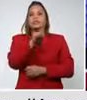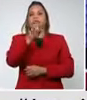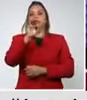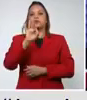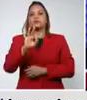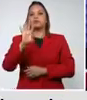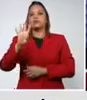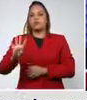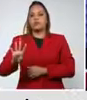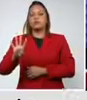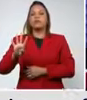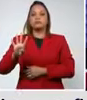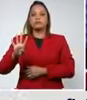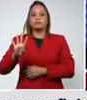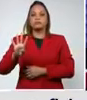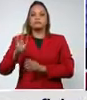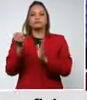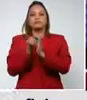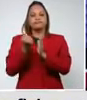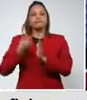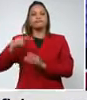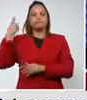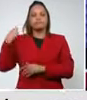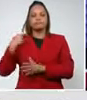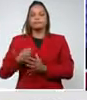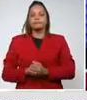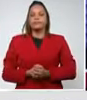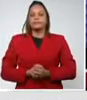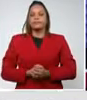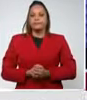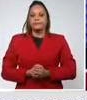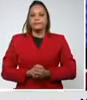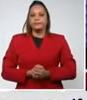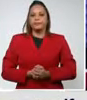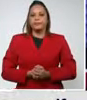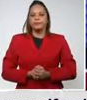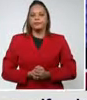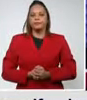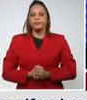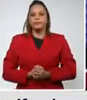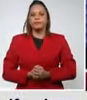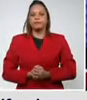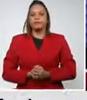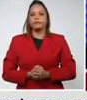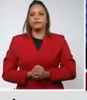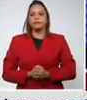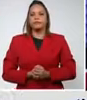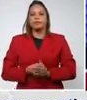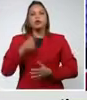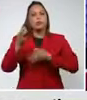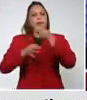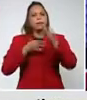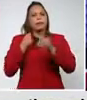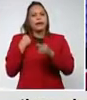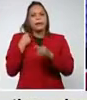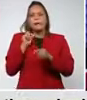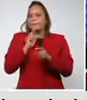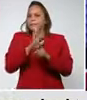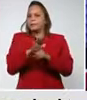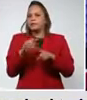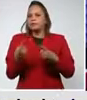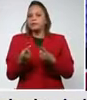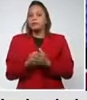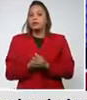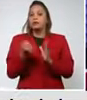184 casos se diagnosticaron en el día de ayer. Como dije inicialmente, se